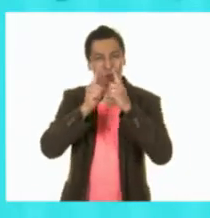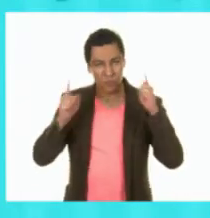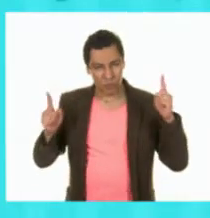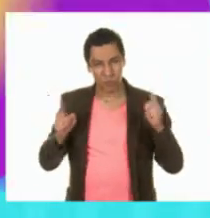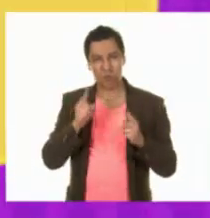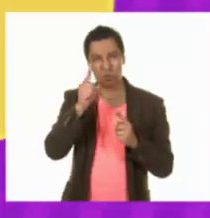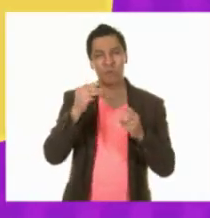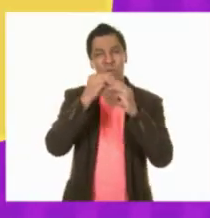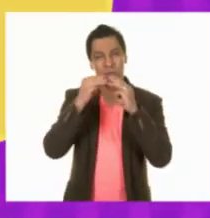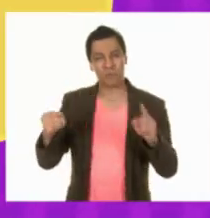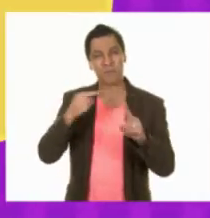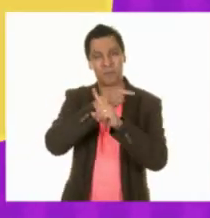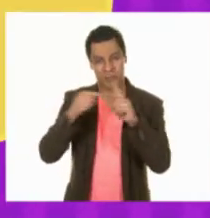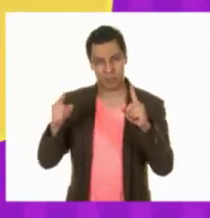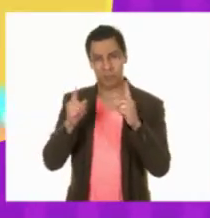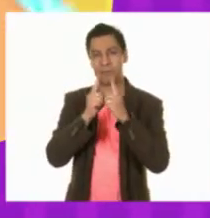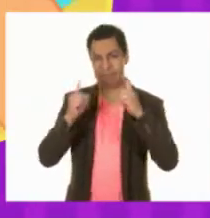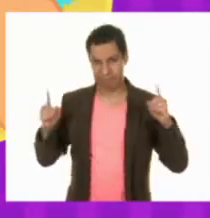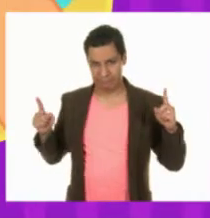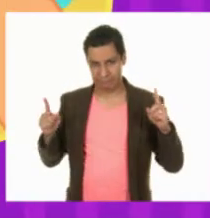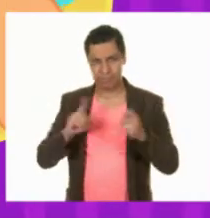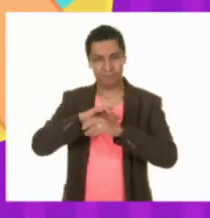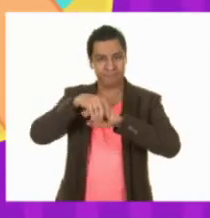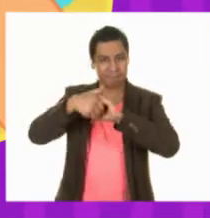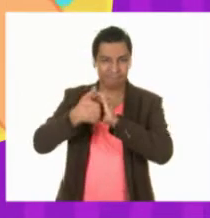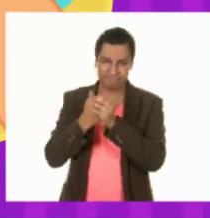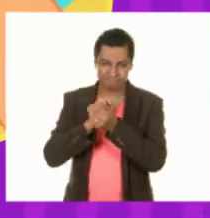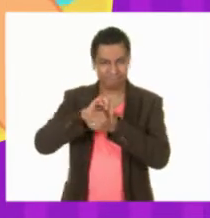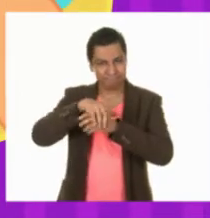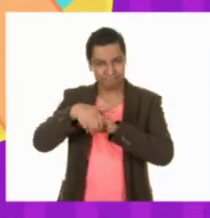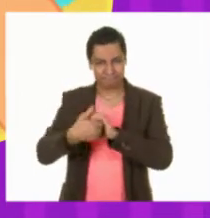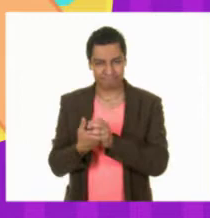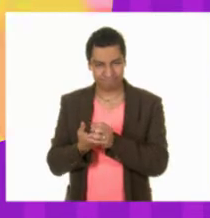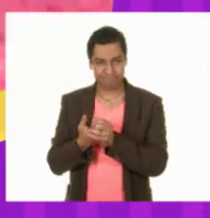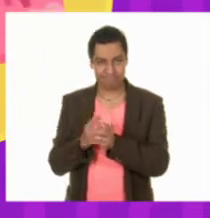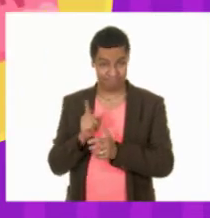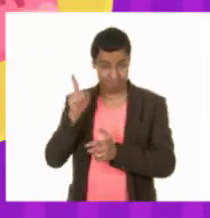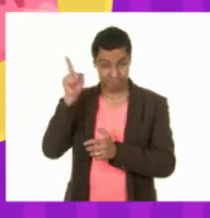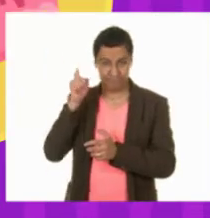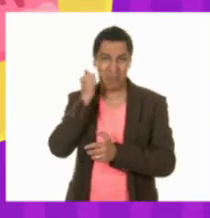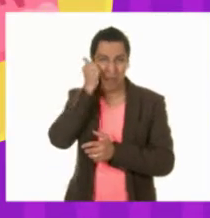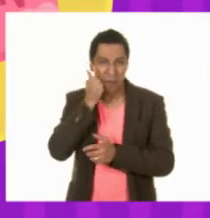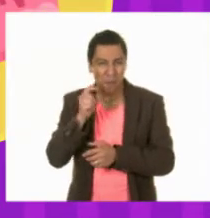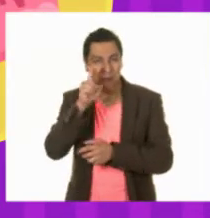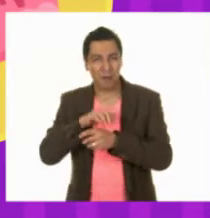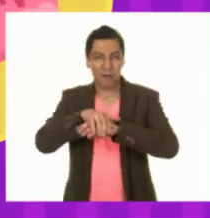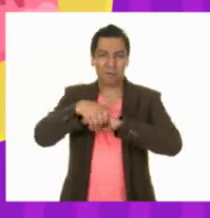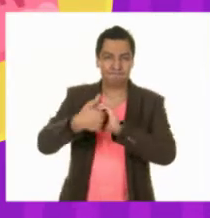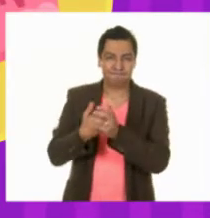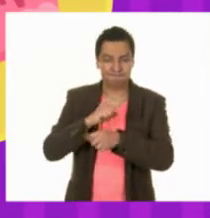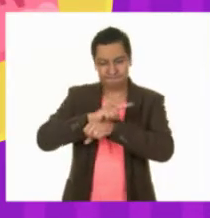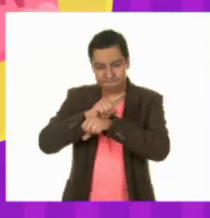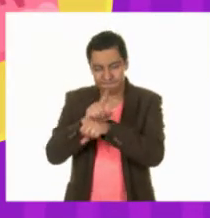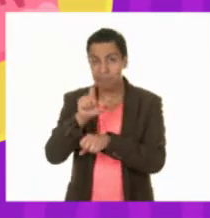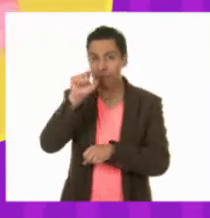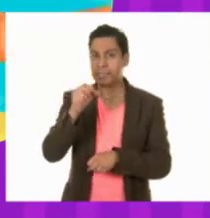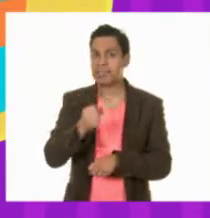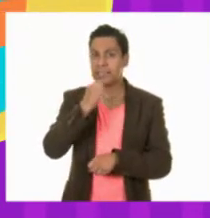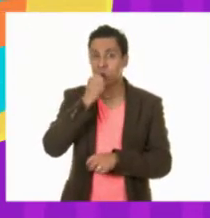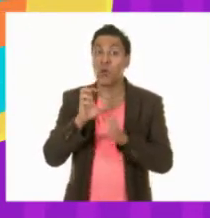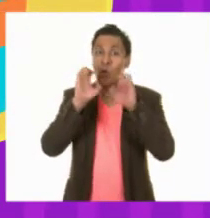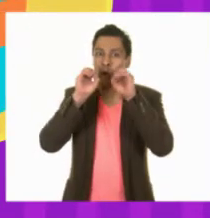1.5 metros entre tú y los demás. Lávate las manos muy seguido con agua y jabón por lo menos durante 20 segundos o